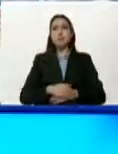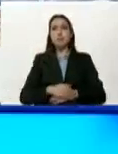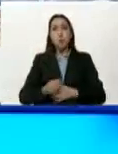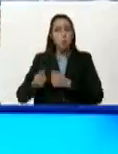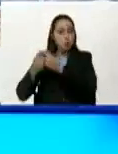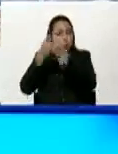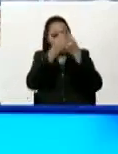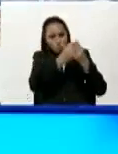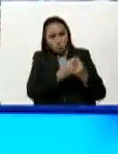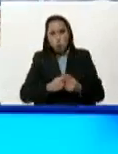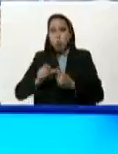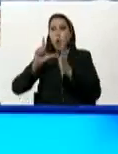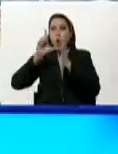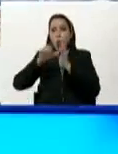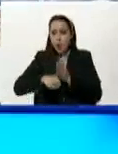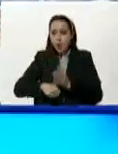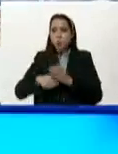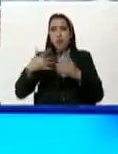post-petrolera